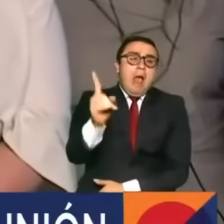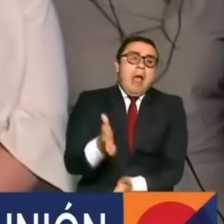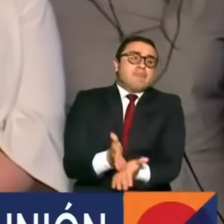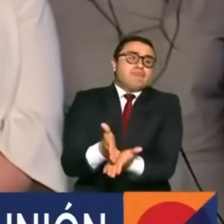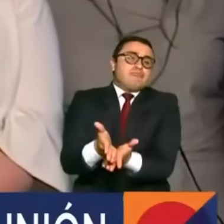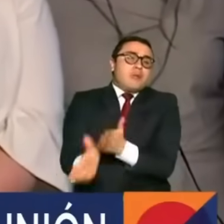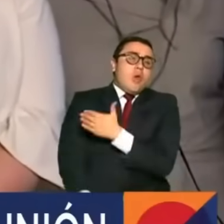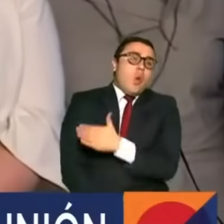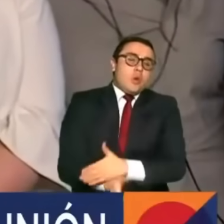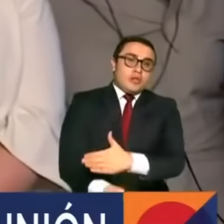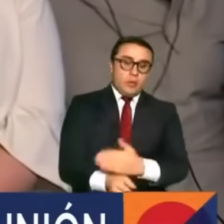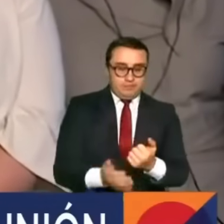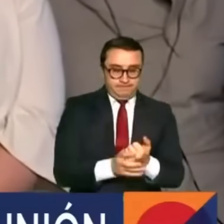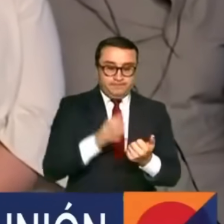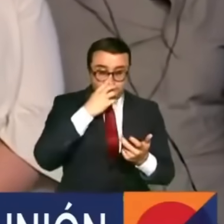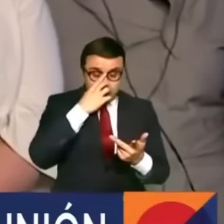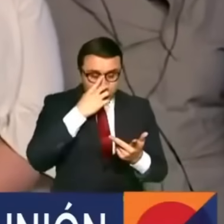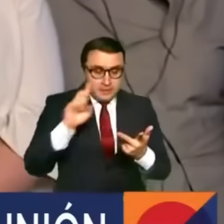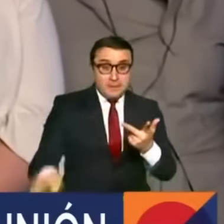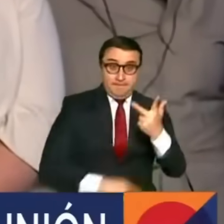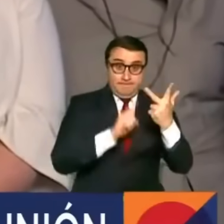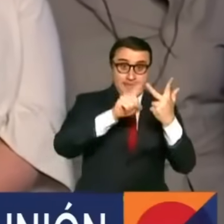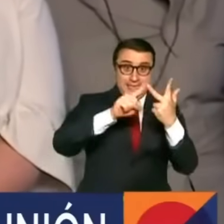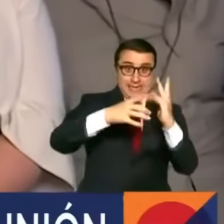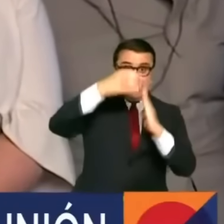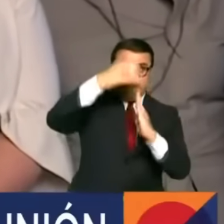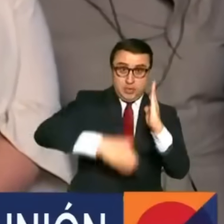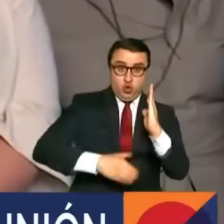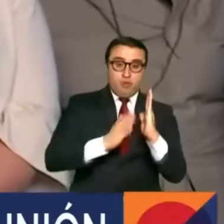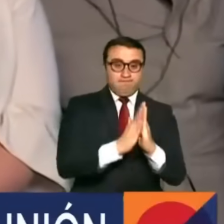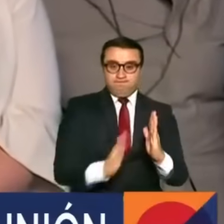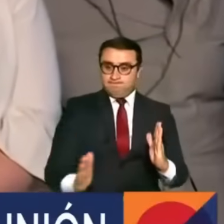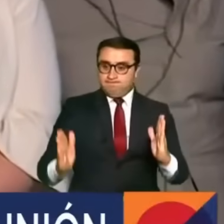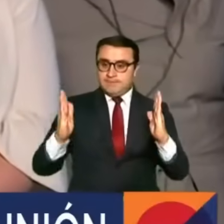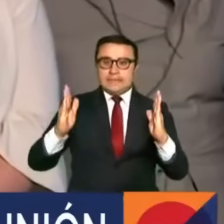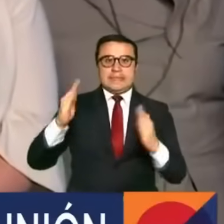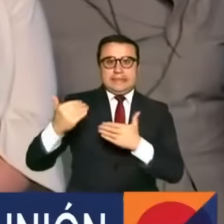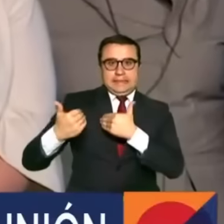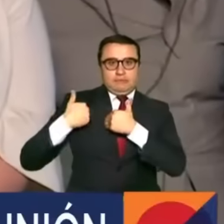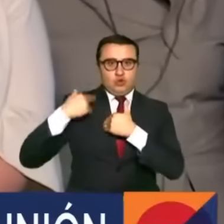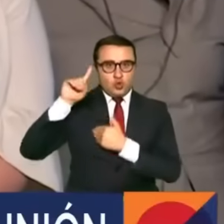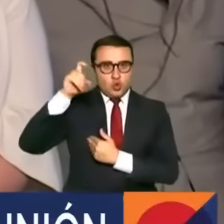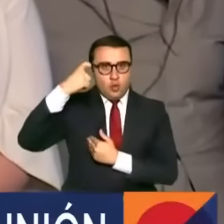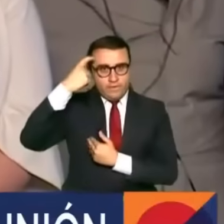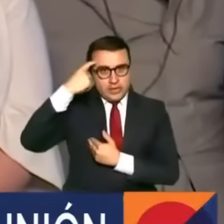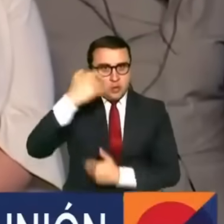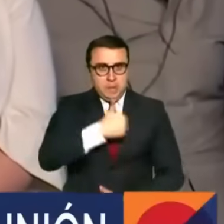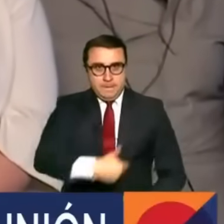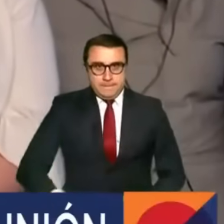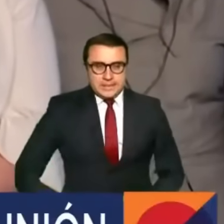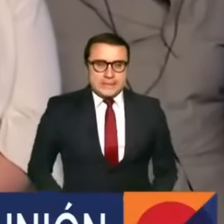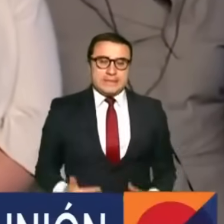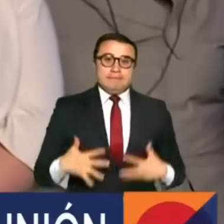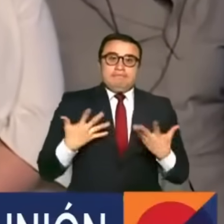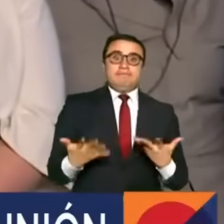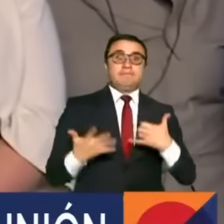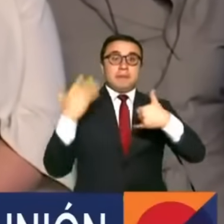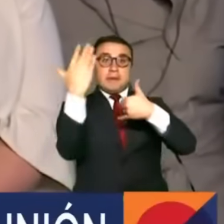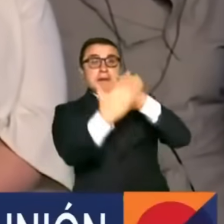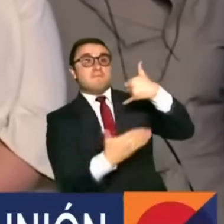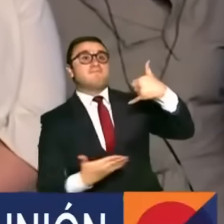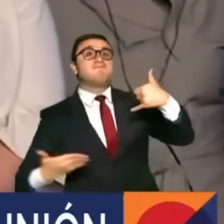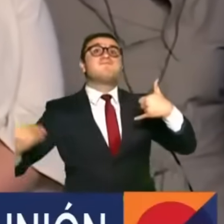Si vamos hacia un tercer gran capítulo, que sí tiene que ver con los gobiernos ejecutivos, es la transformación del